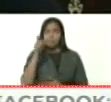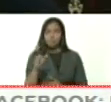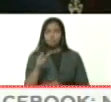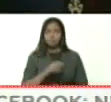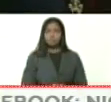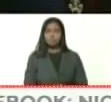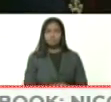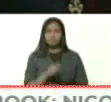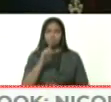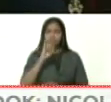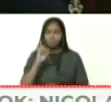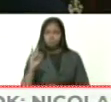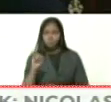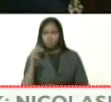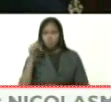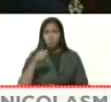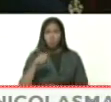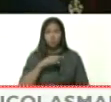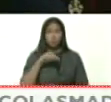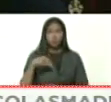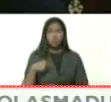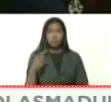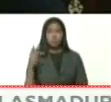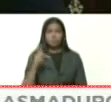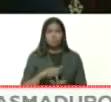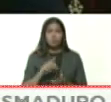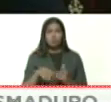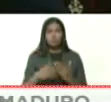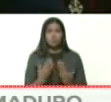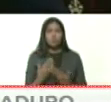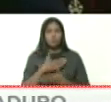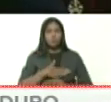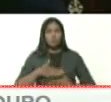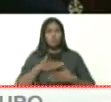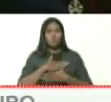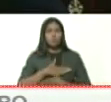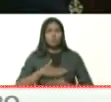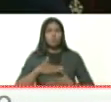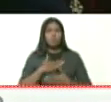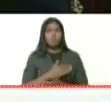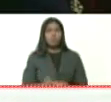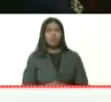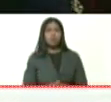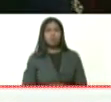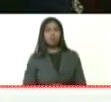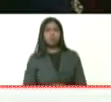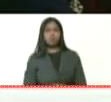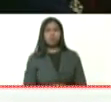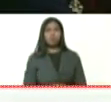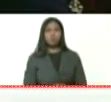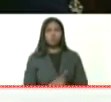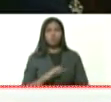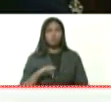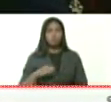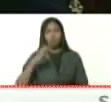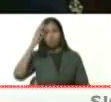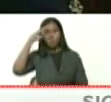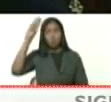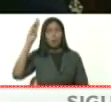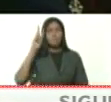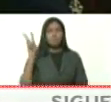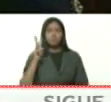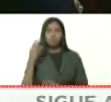Por eso hoy tenemos que estar muy satisfechos de lo que hemos hecho Cuba y Venezuela